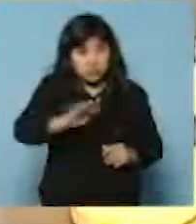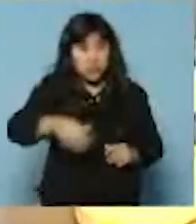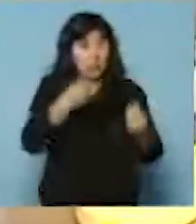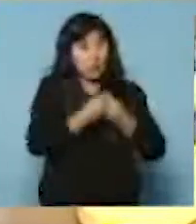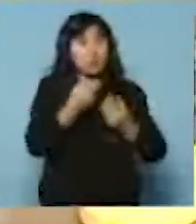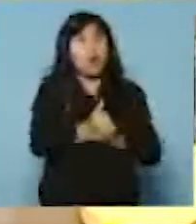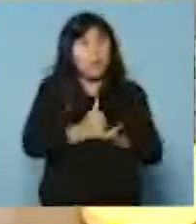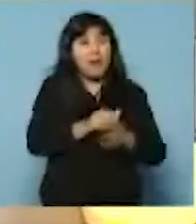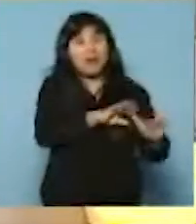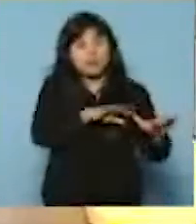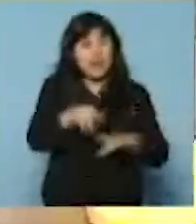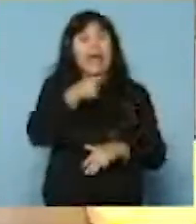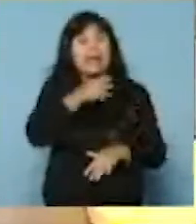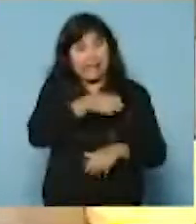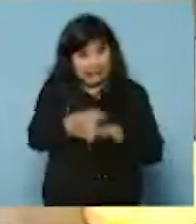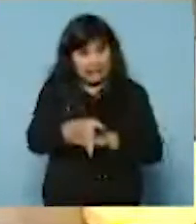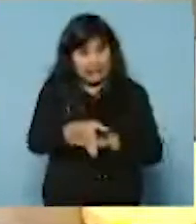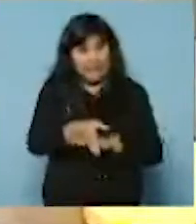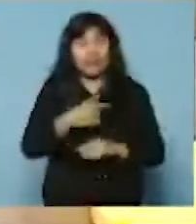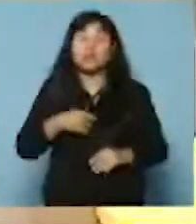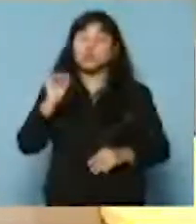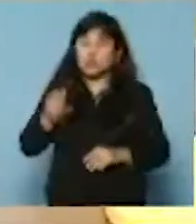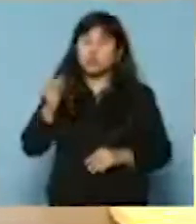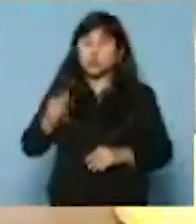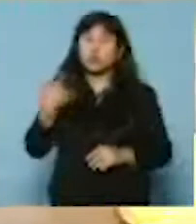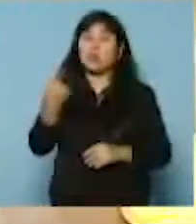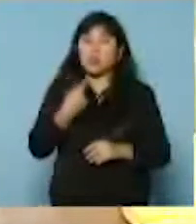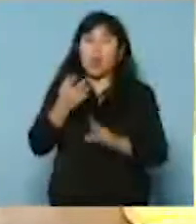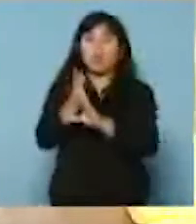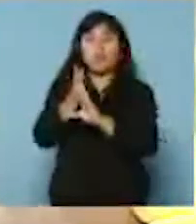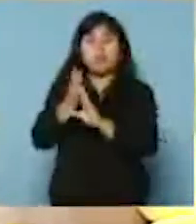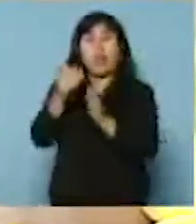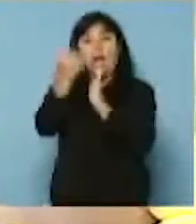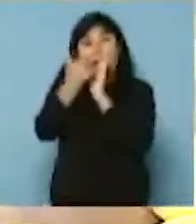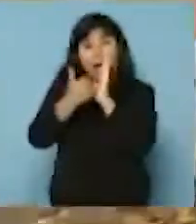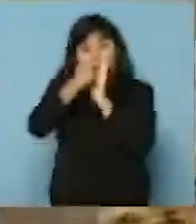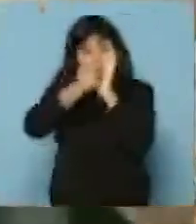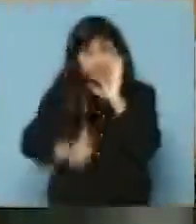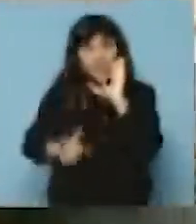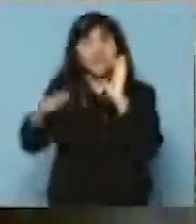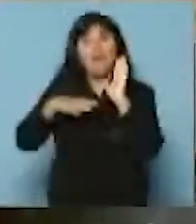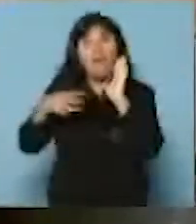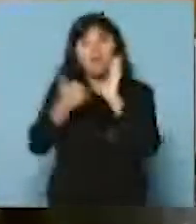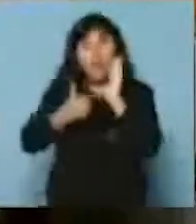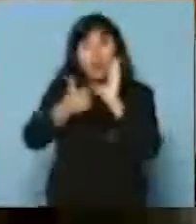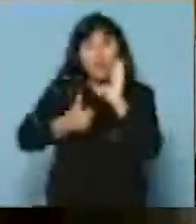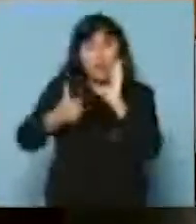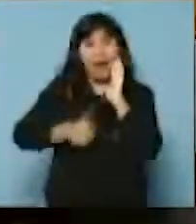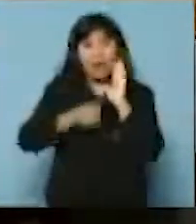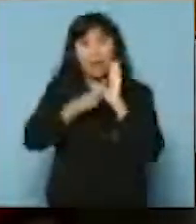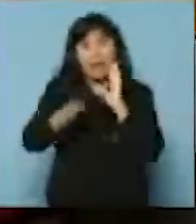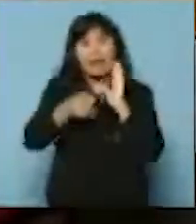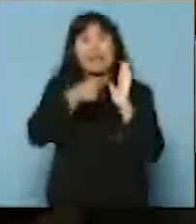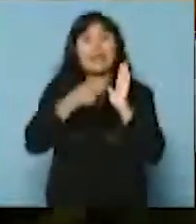algún chico se vaya o no deje entonces ahí lo cubrimos usted que pide este